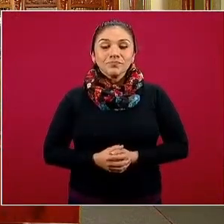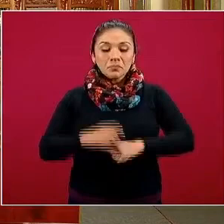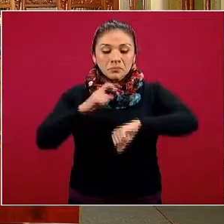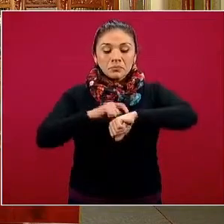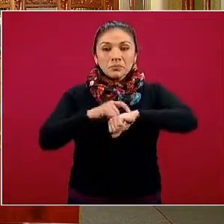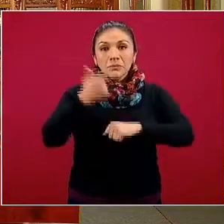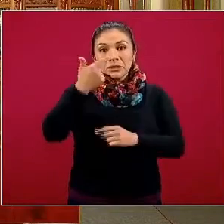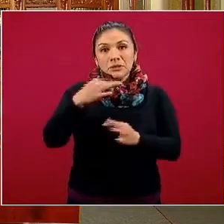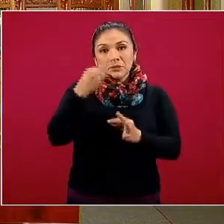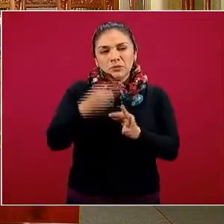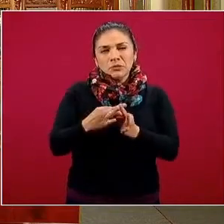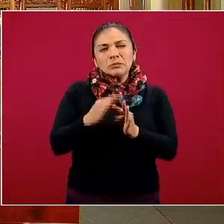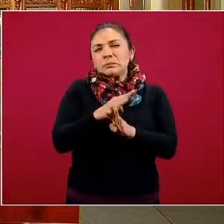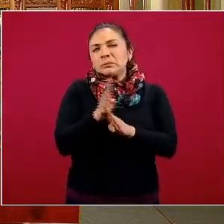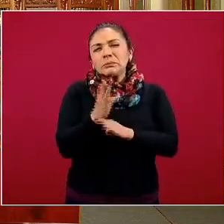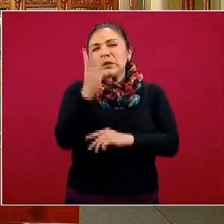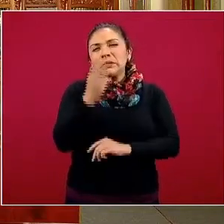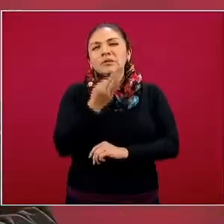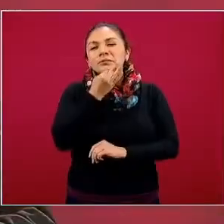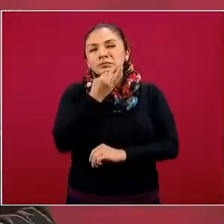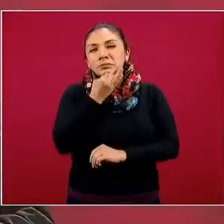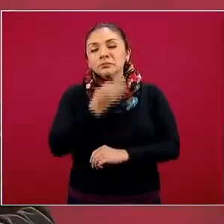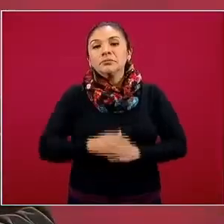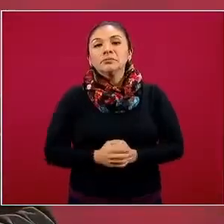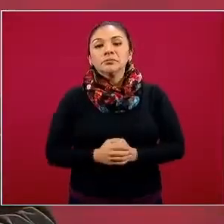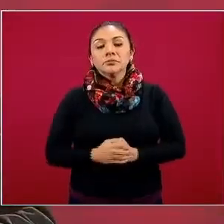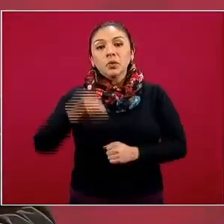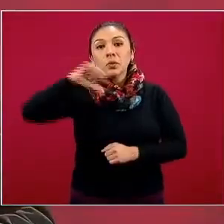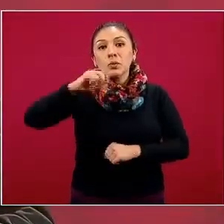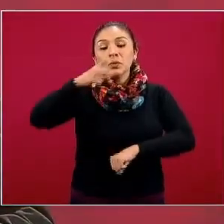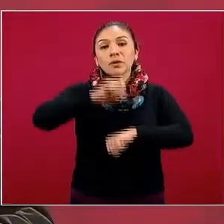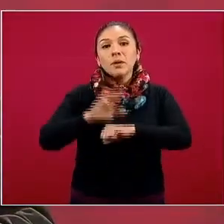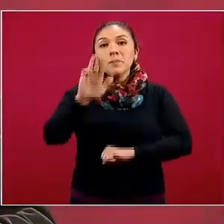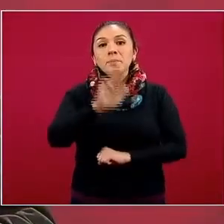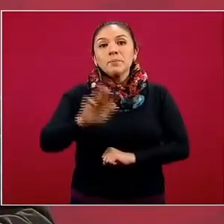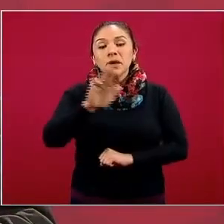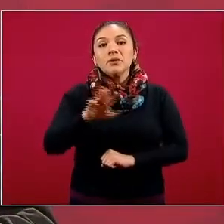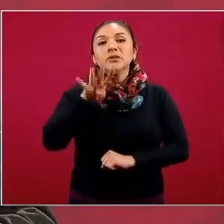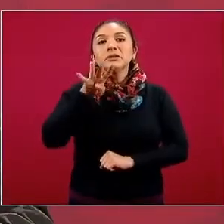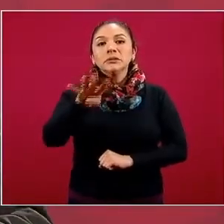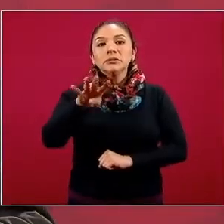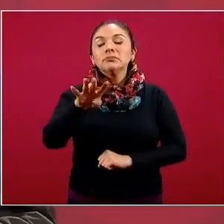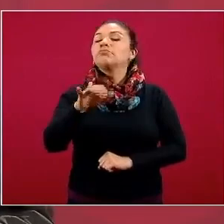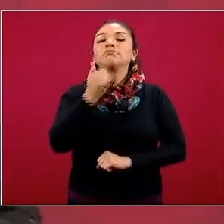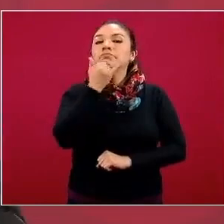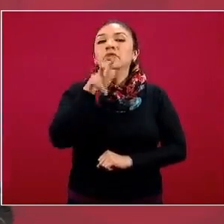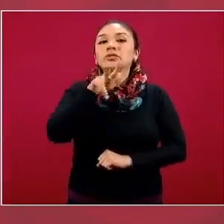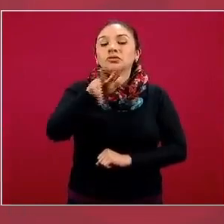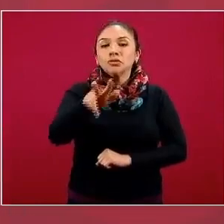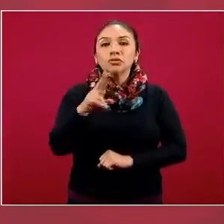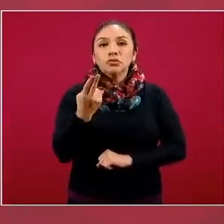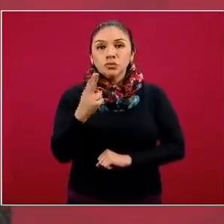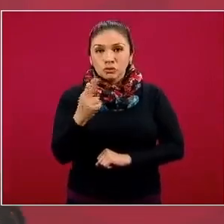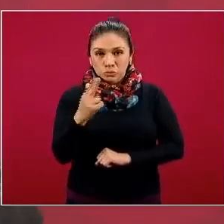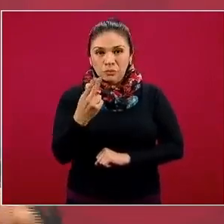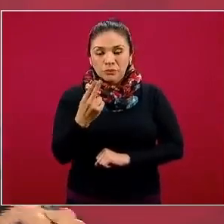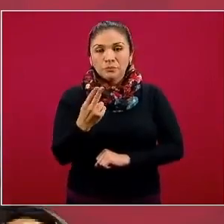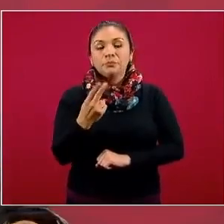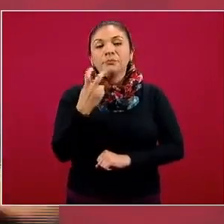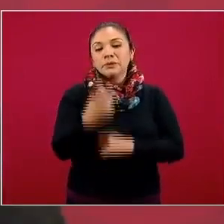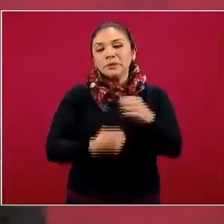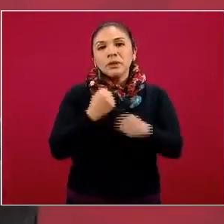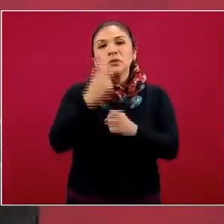Son las 19 horas con 3 minutos de este miércoles 18 de noviembre